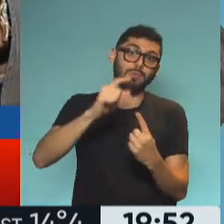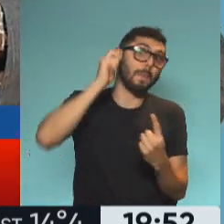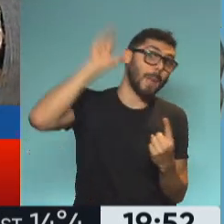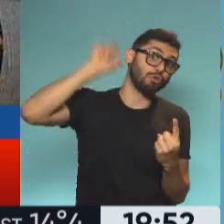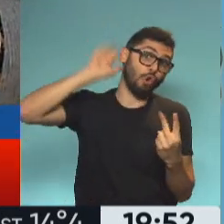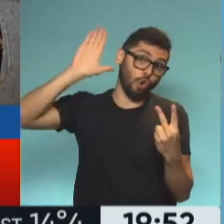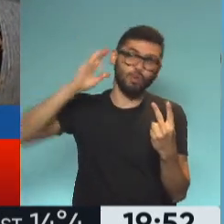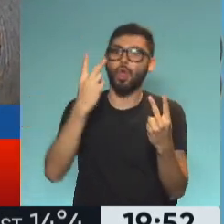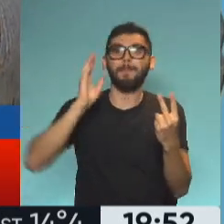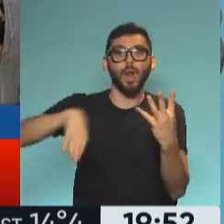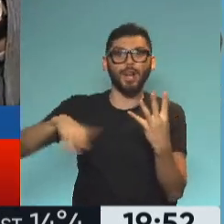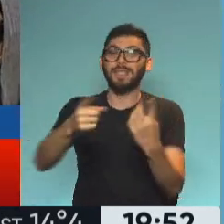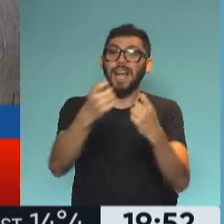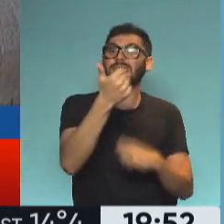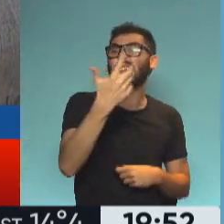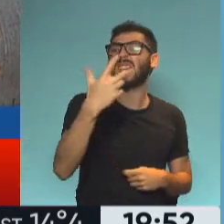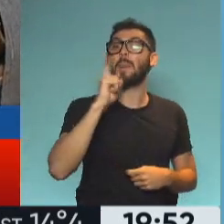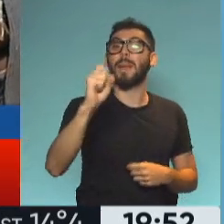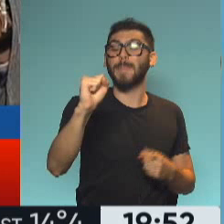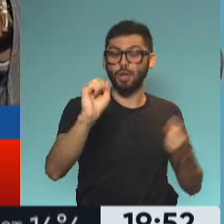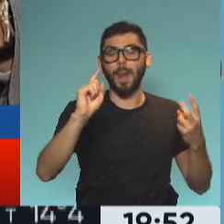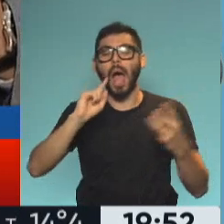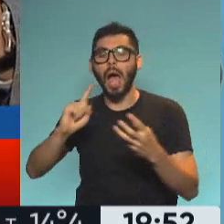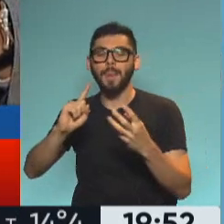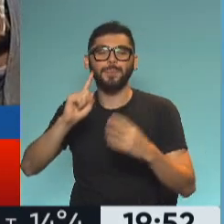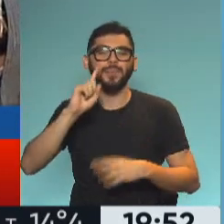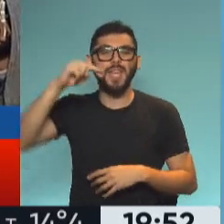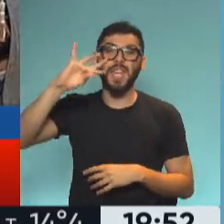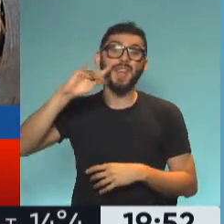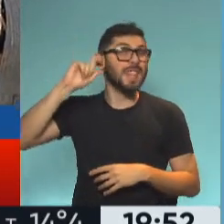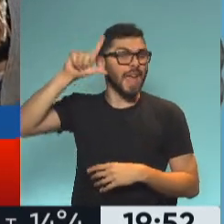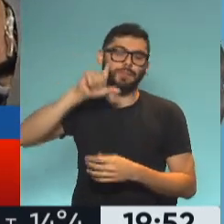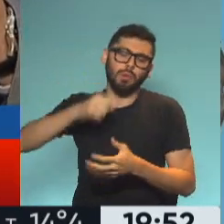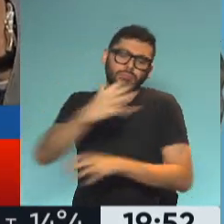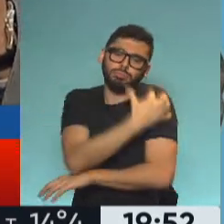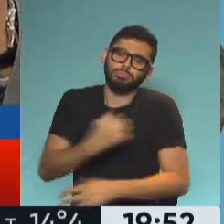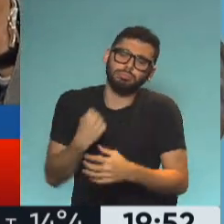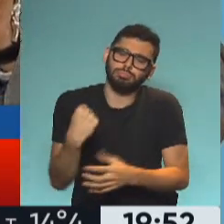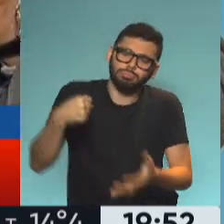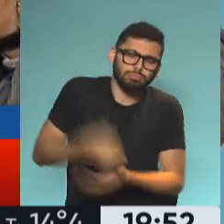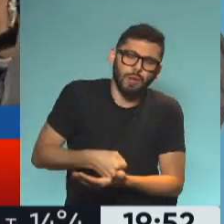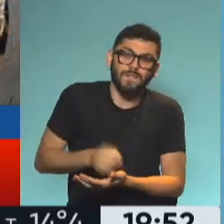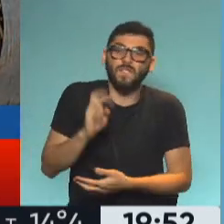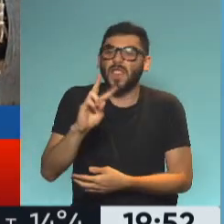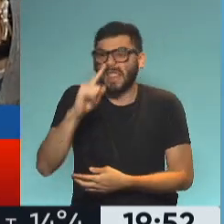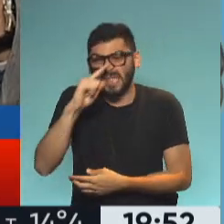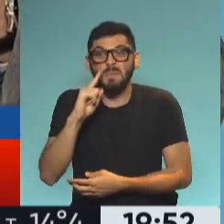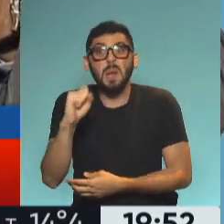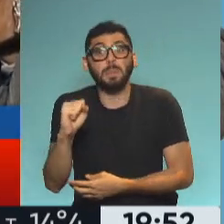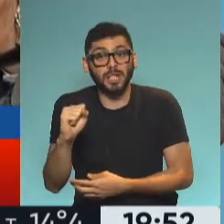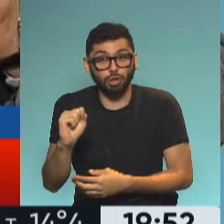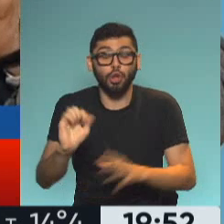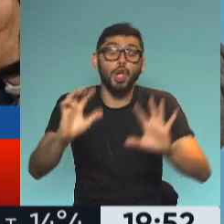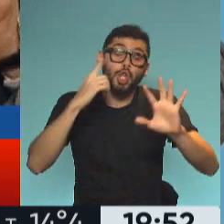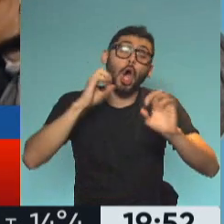necesita 63.000 pesos. Para no ser indigente, es decir, la extrema pobreza, lo alimentario, 27.000 pesos. Tengo claro que cuando